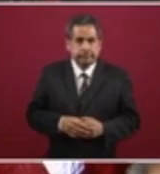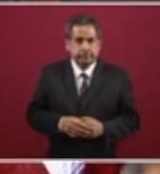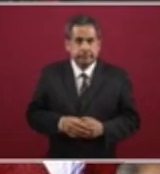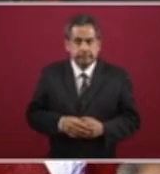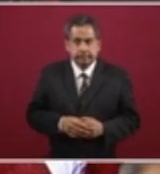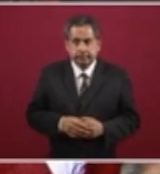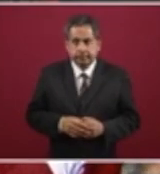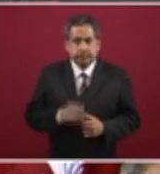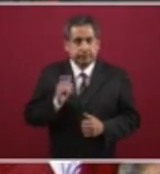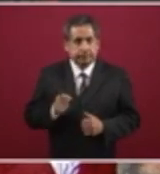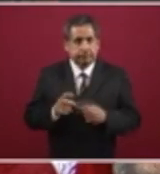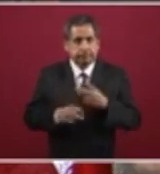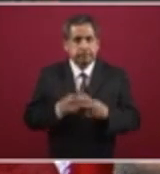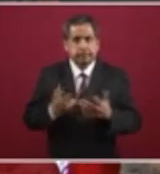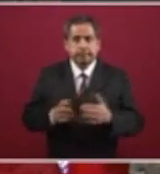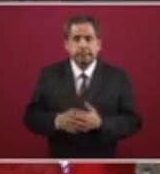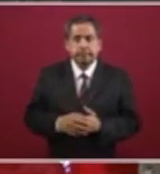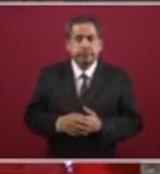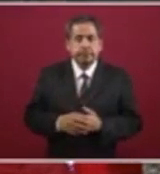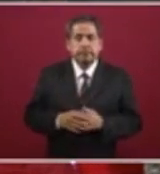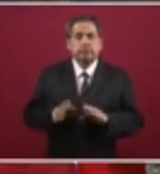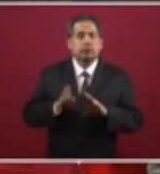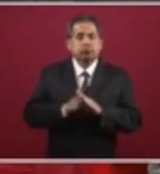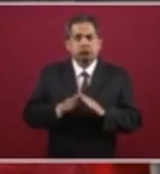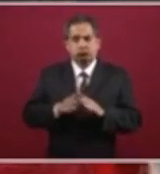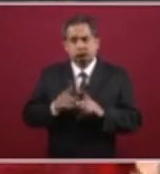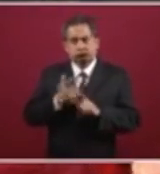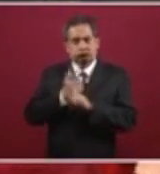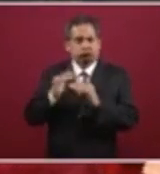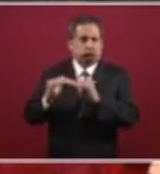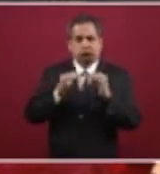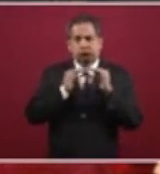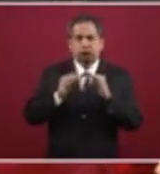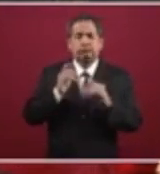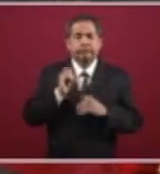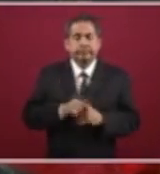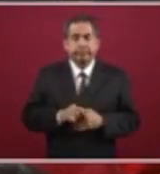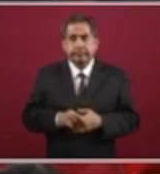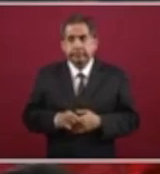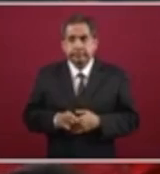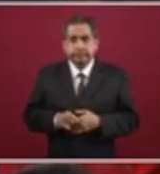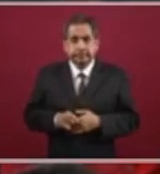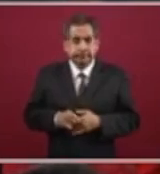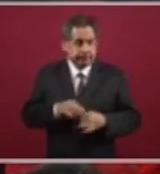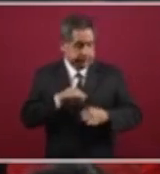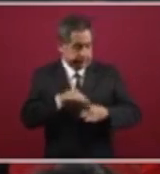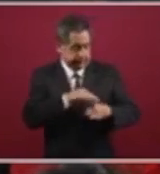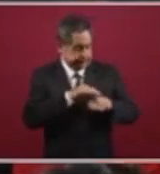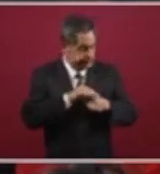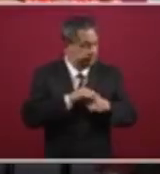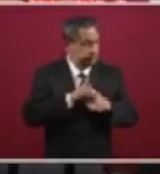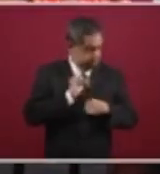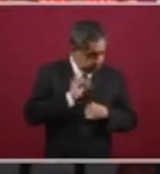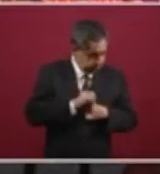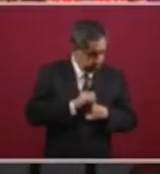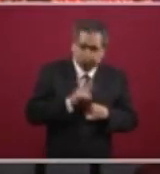lleve a cabo como práctica democrática la revocación del mandato,